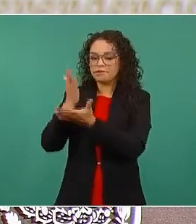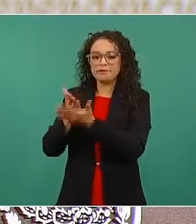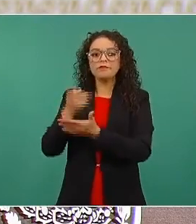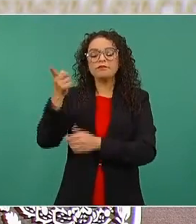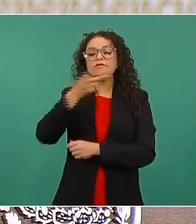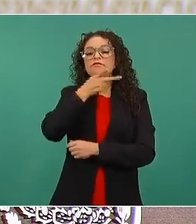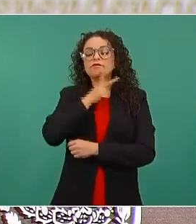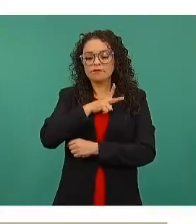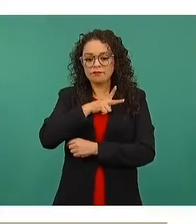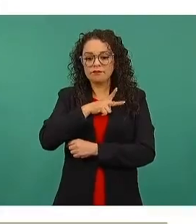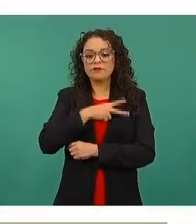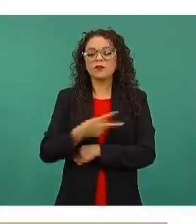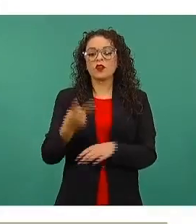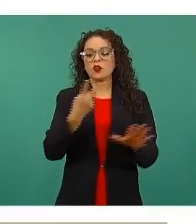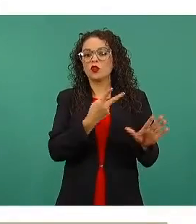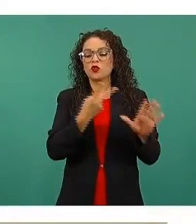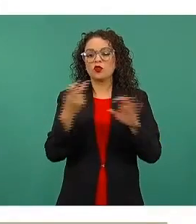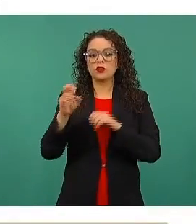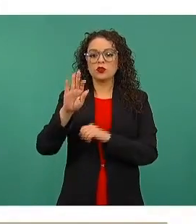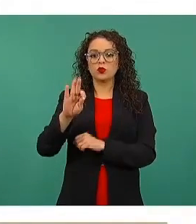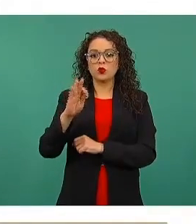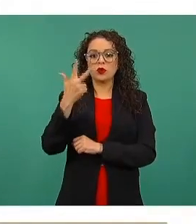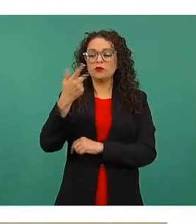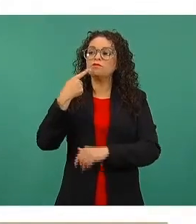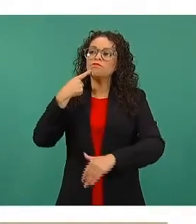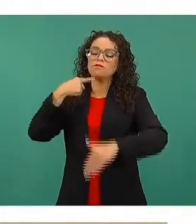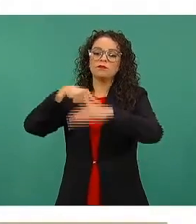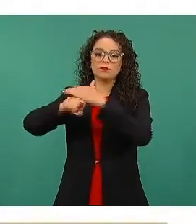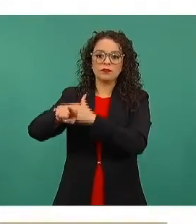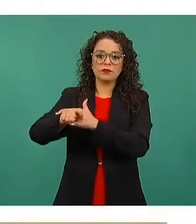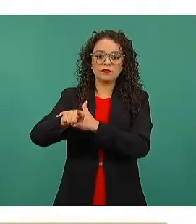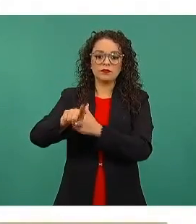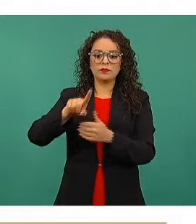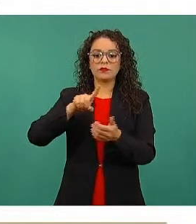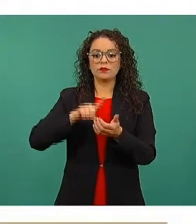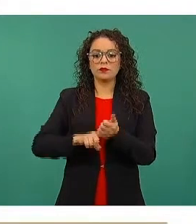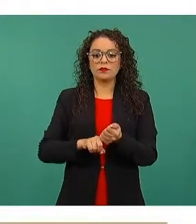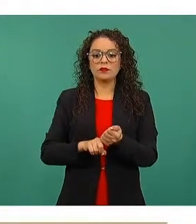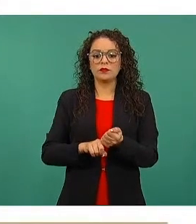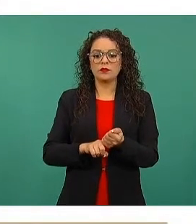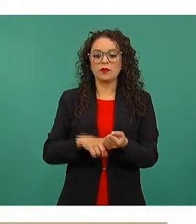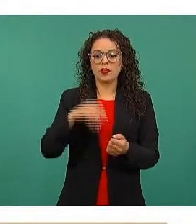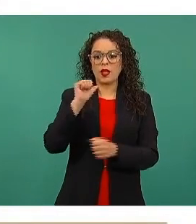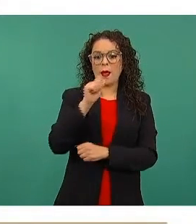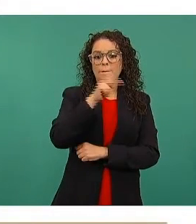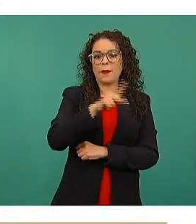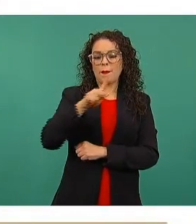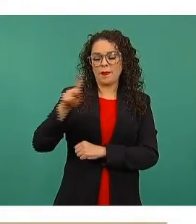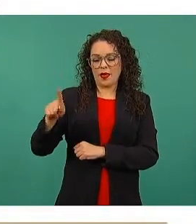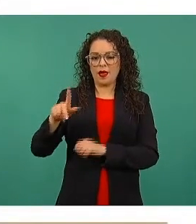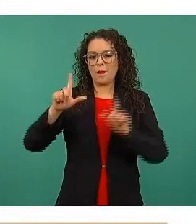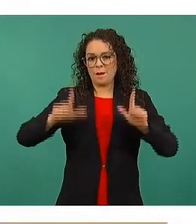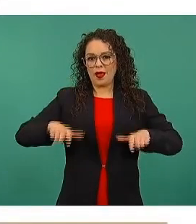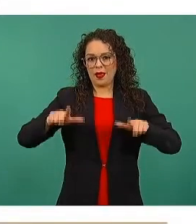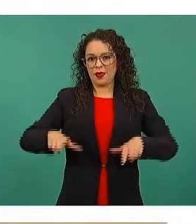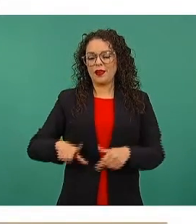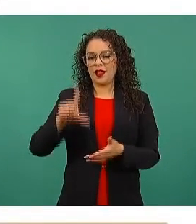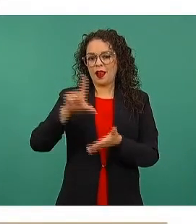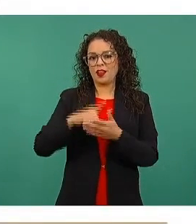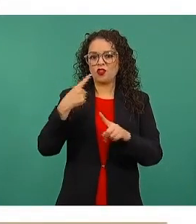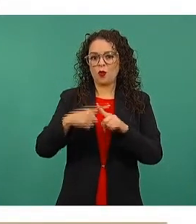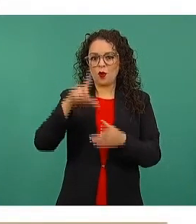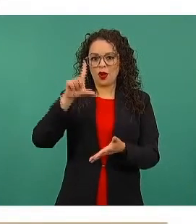Atendimos 248 denuncias presentadas a través de la app de Litro por Litro, por medio